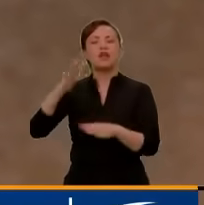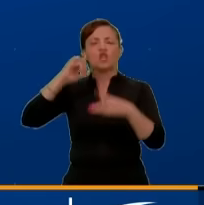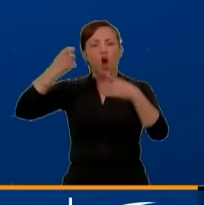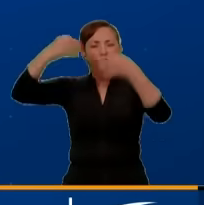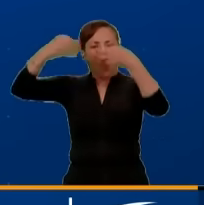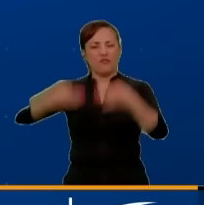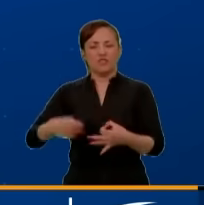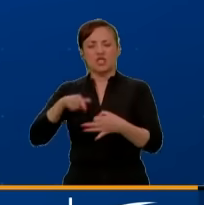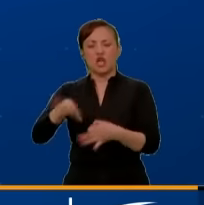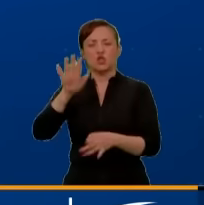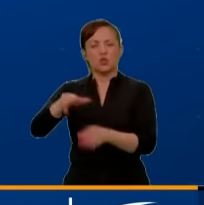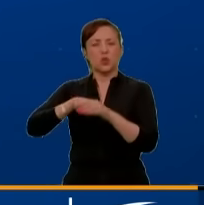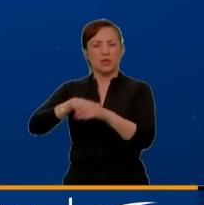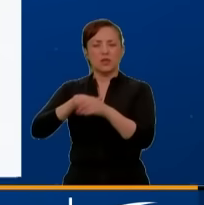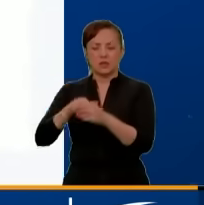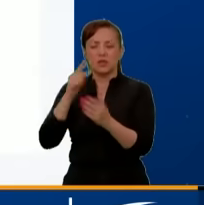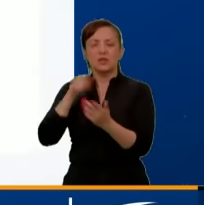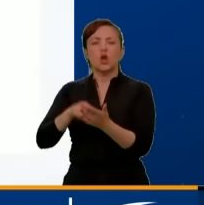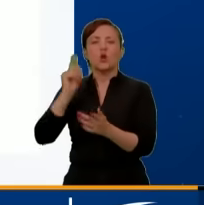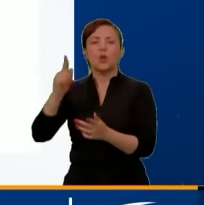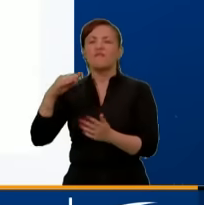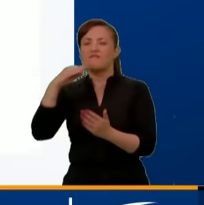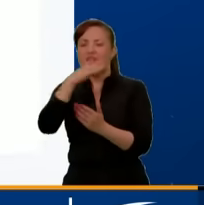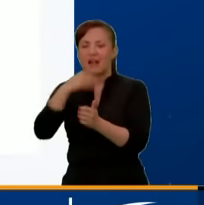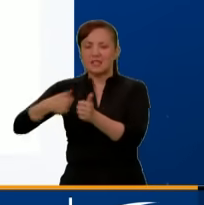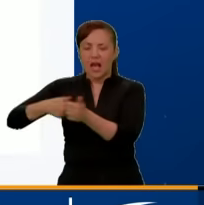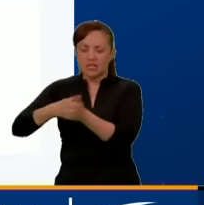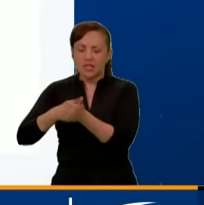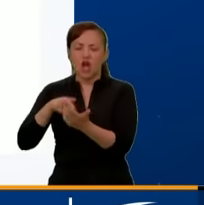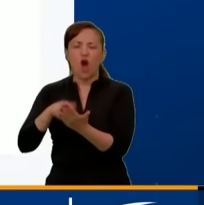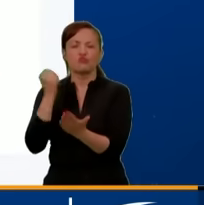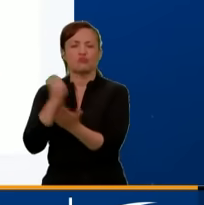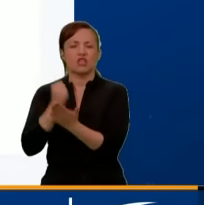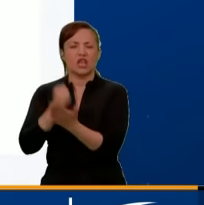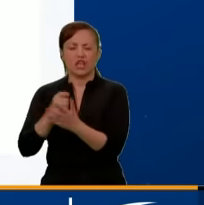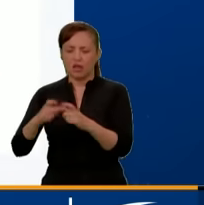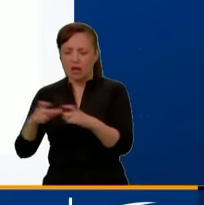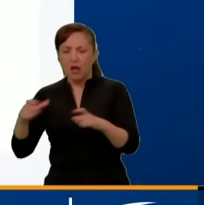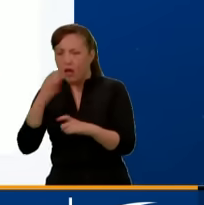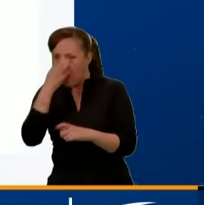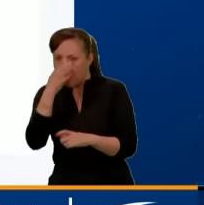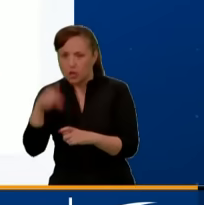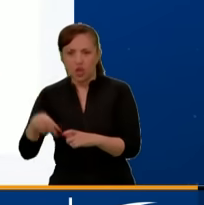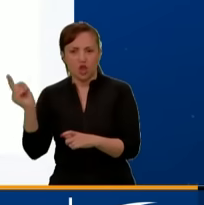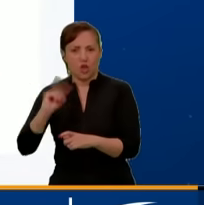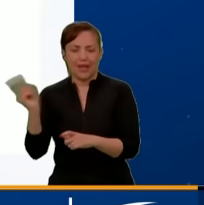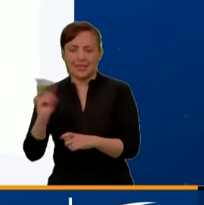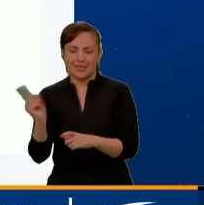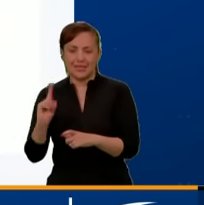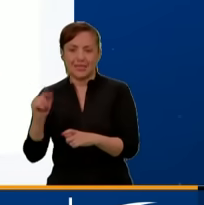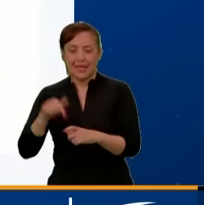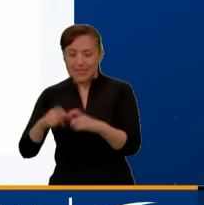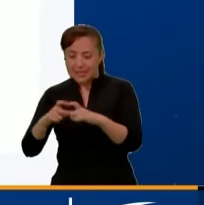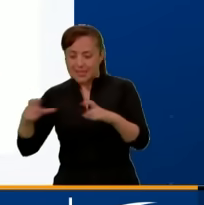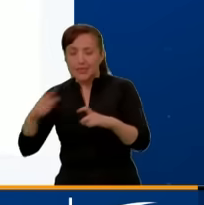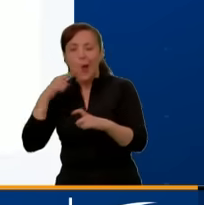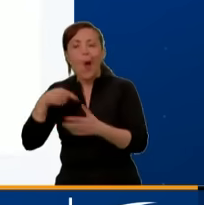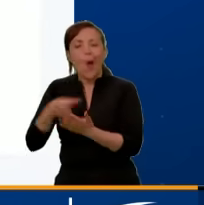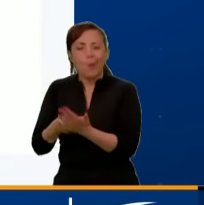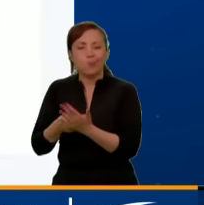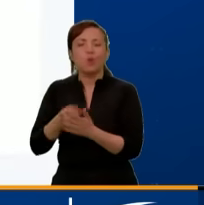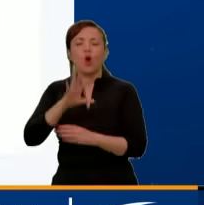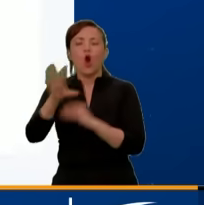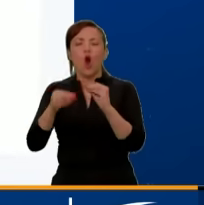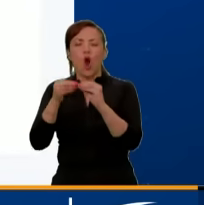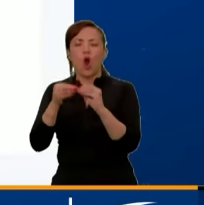de transporte. Los falsos asesores le expidieron estos tiquetes con la información del viaje. En este voucher aparece el código